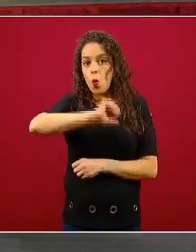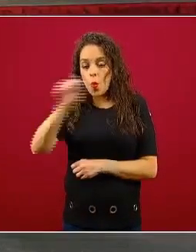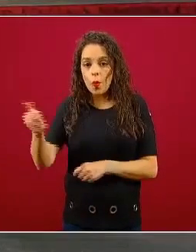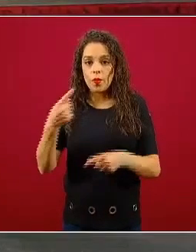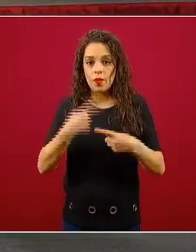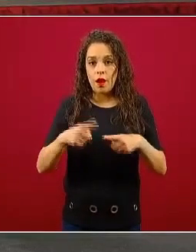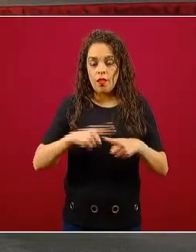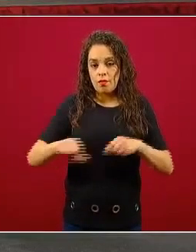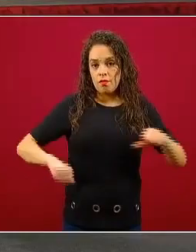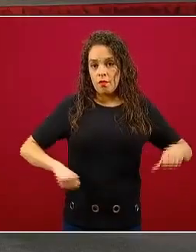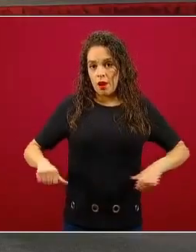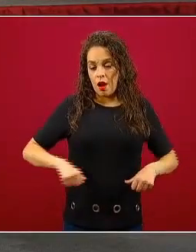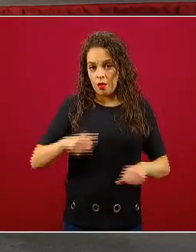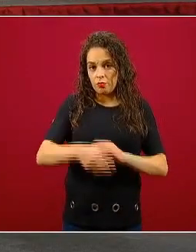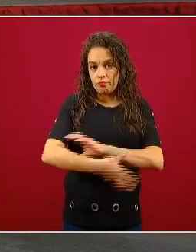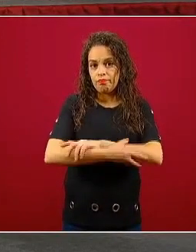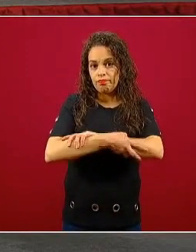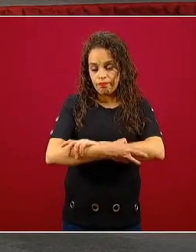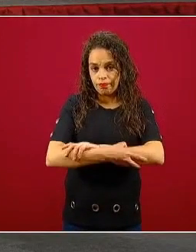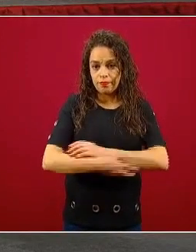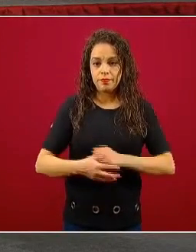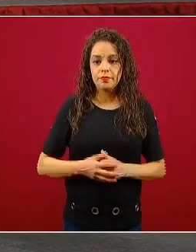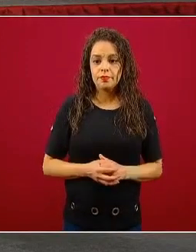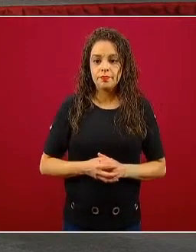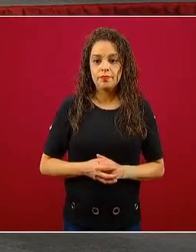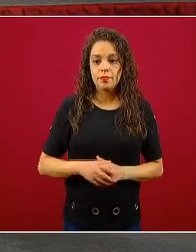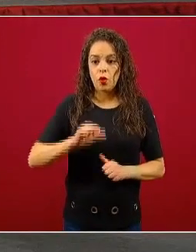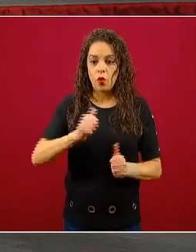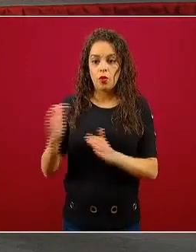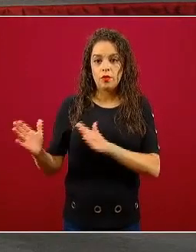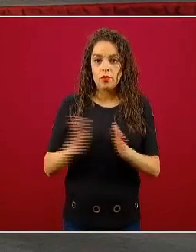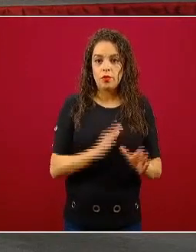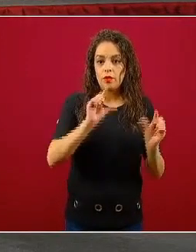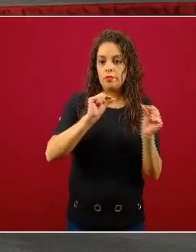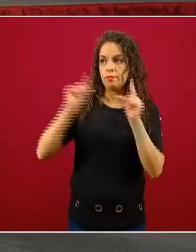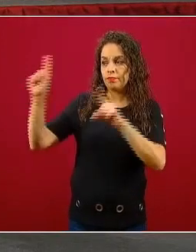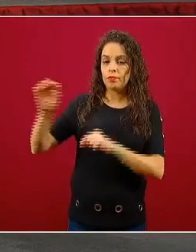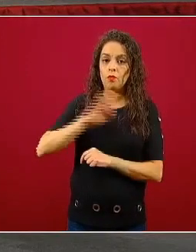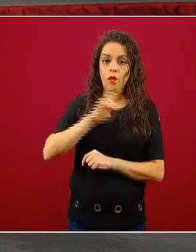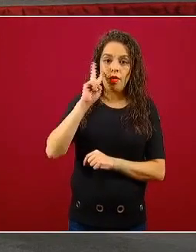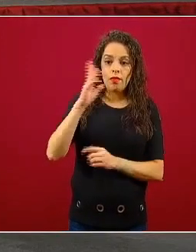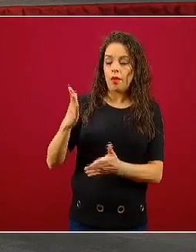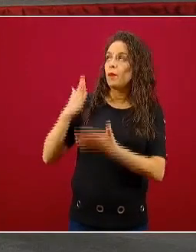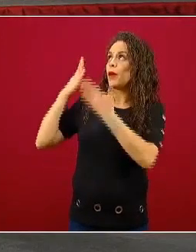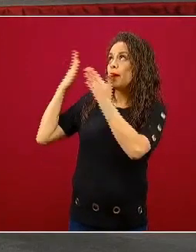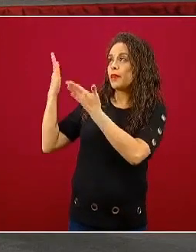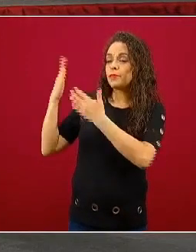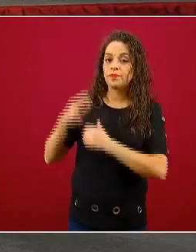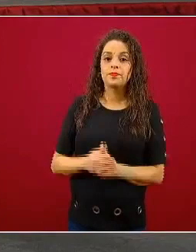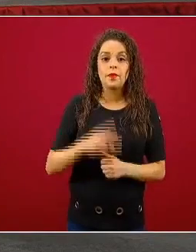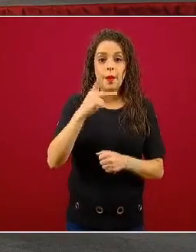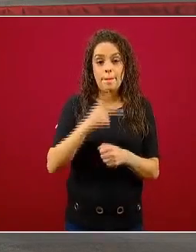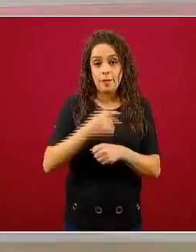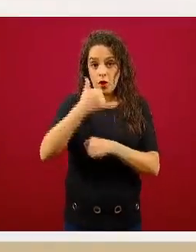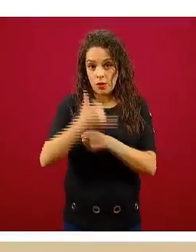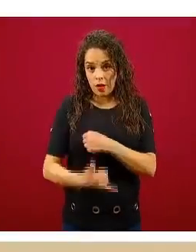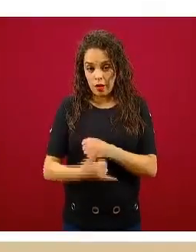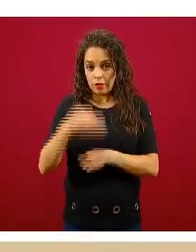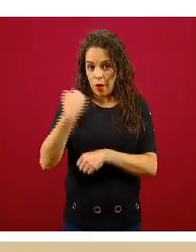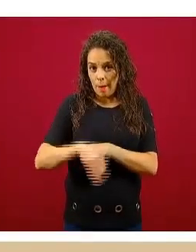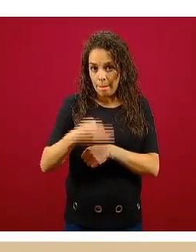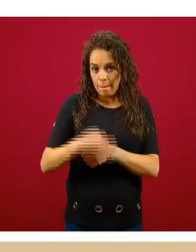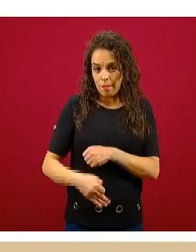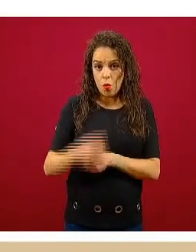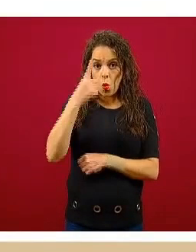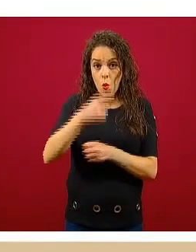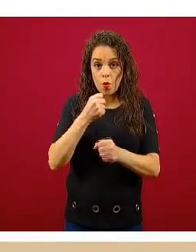acciones solidarias. En la siguiente podemos ver, como les decía, que hay un proyecto piloto desde hace un año. Este proyecto